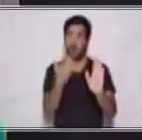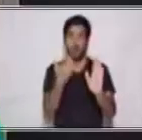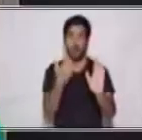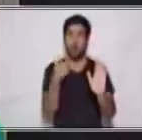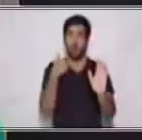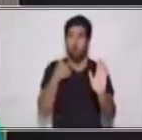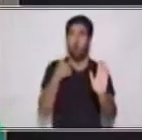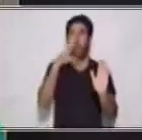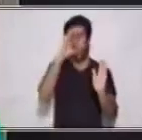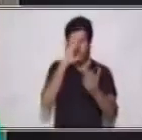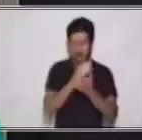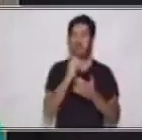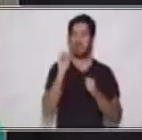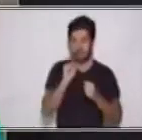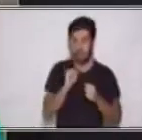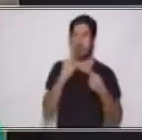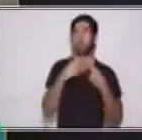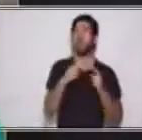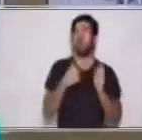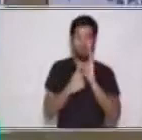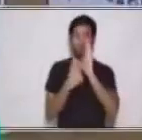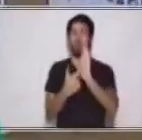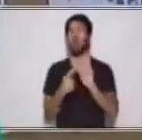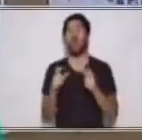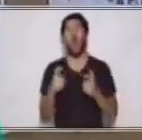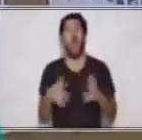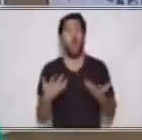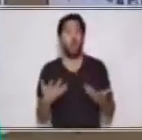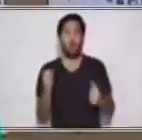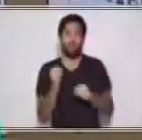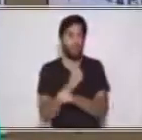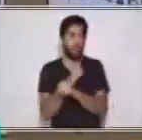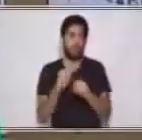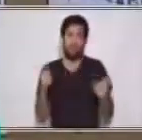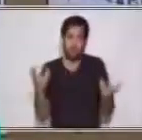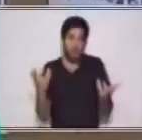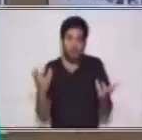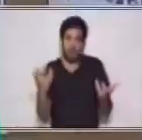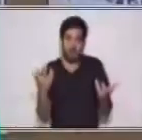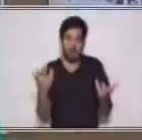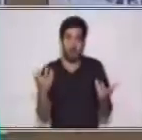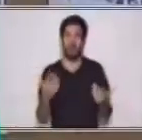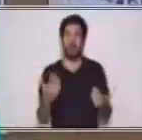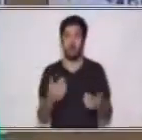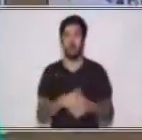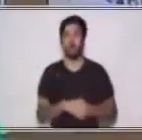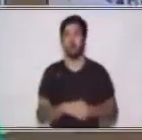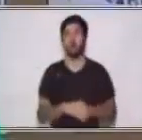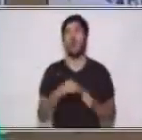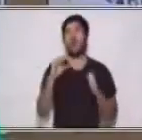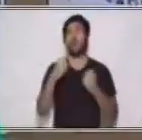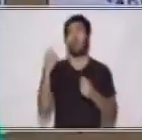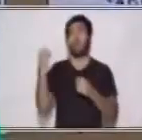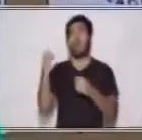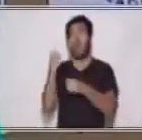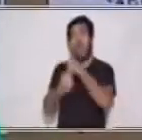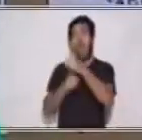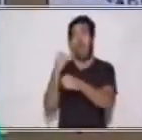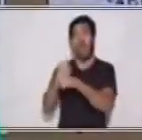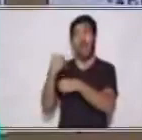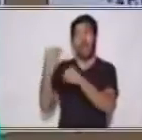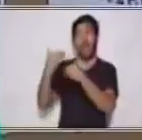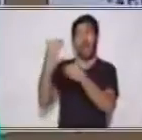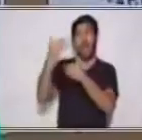sido transmitidos de generación en generación o durante la historia sin cuestionamiento. Como te indiqué al principio, mucha gente